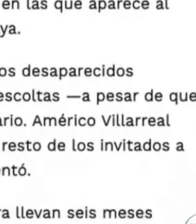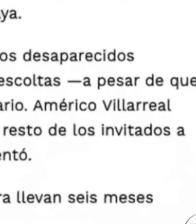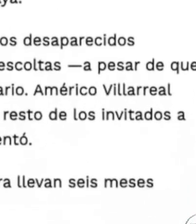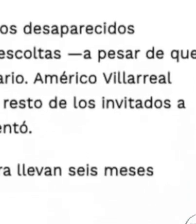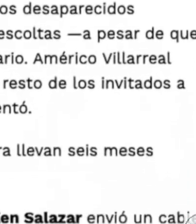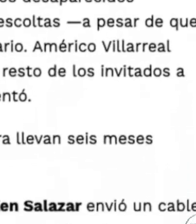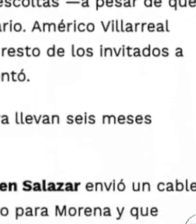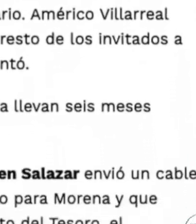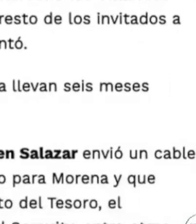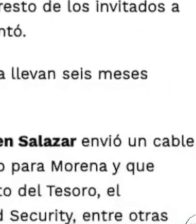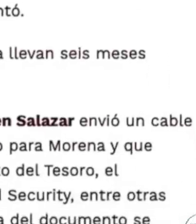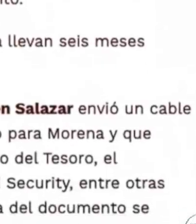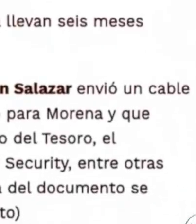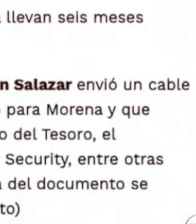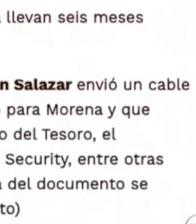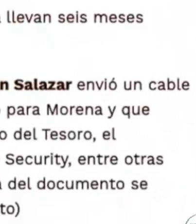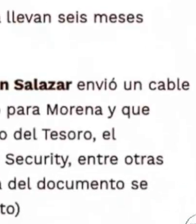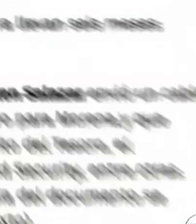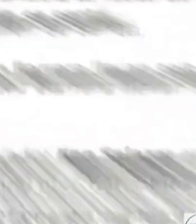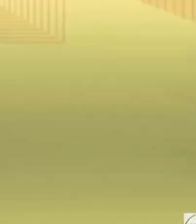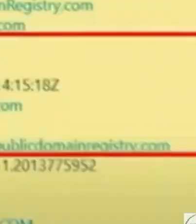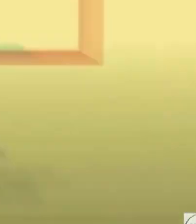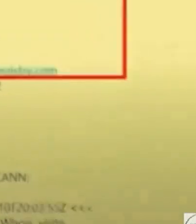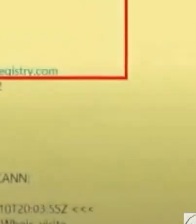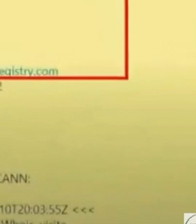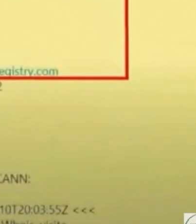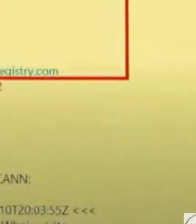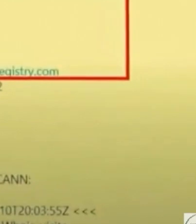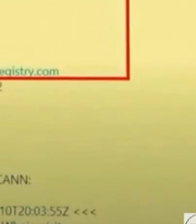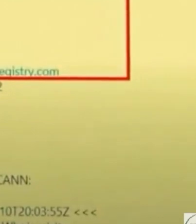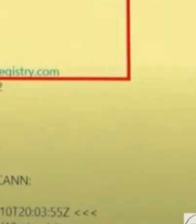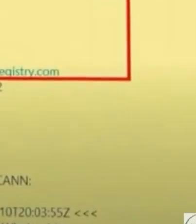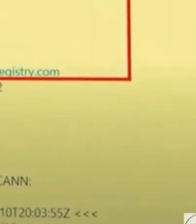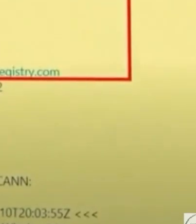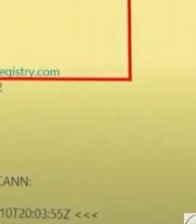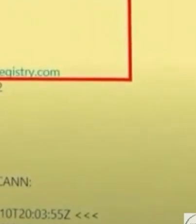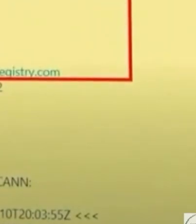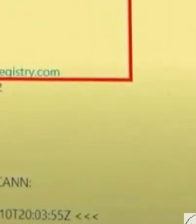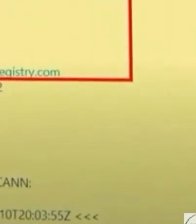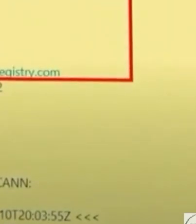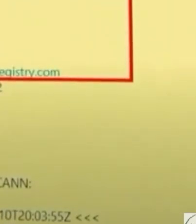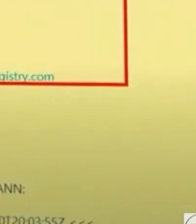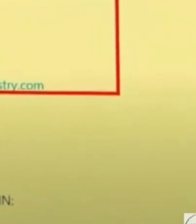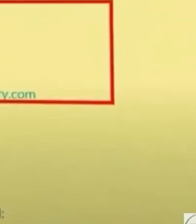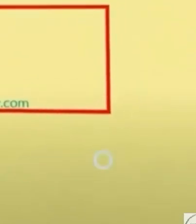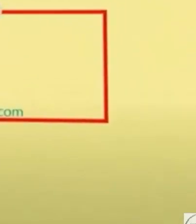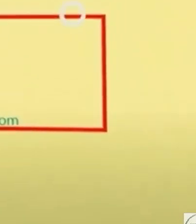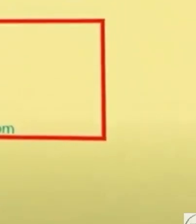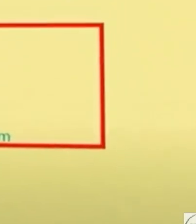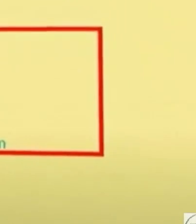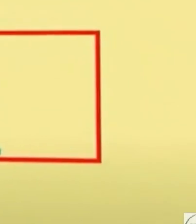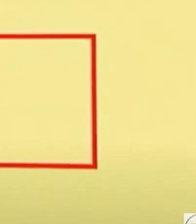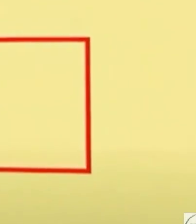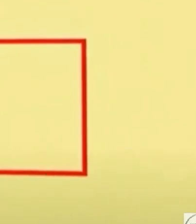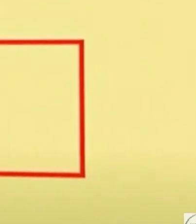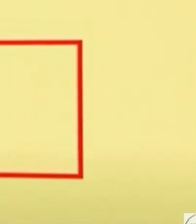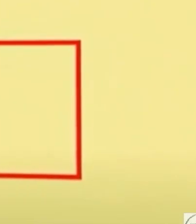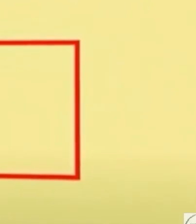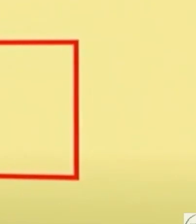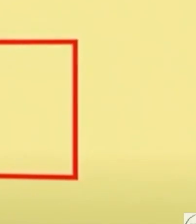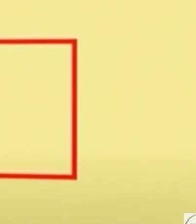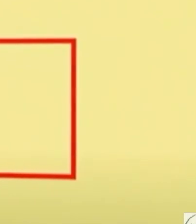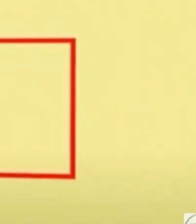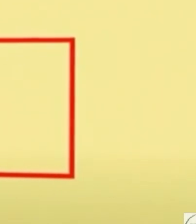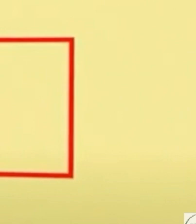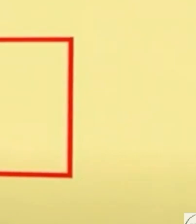agencias de Estados Unidos falsos, publicados en el también falso sitio web Dallas Chronicle,